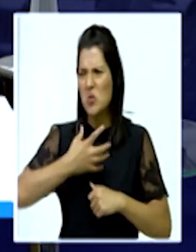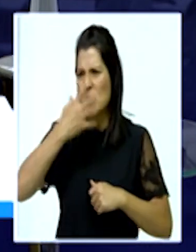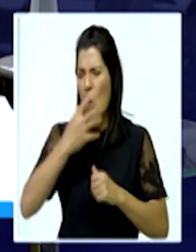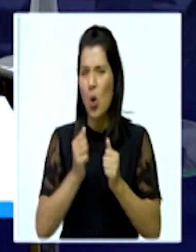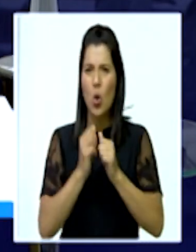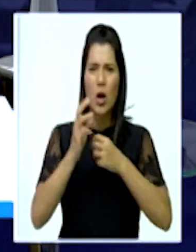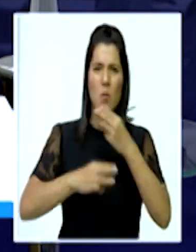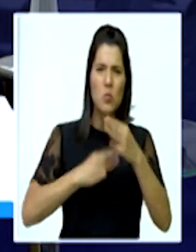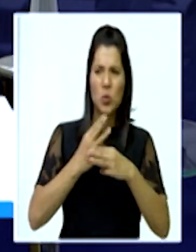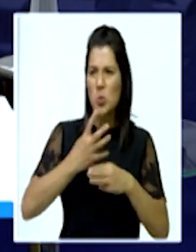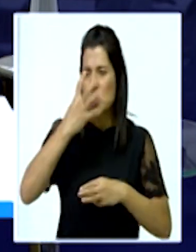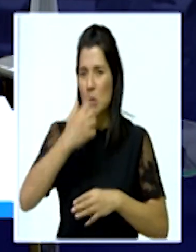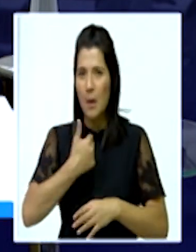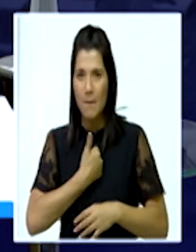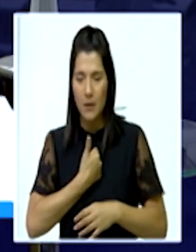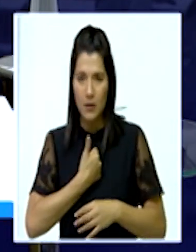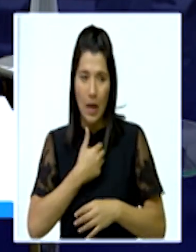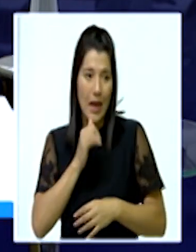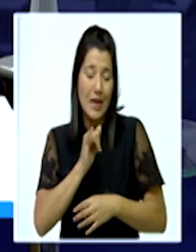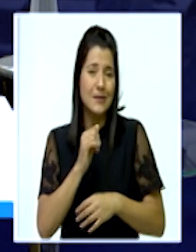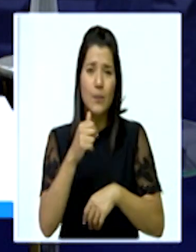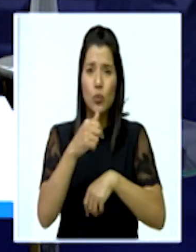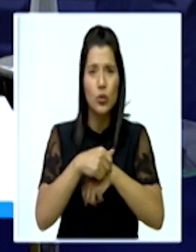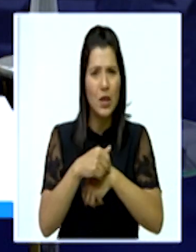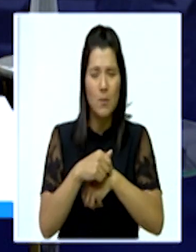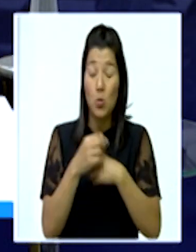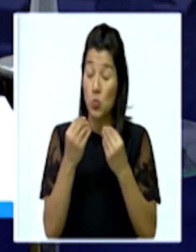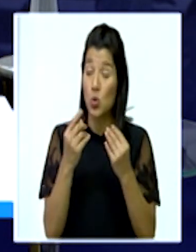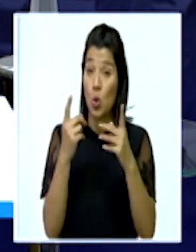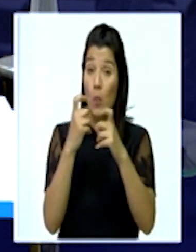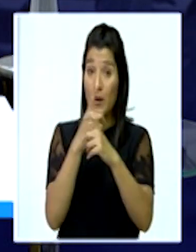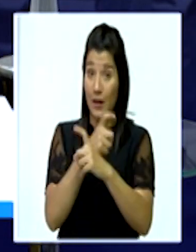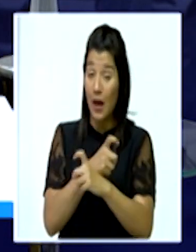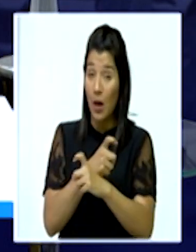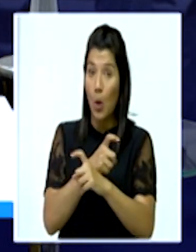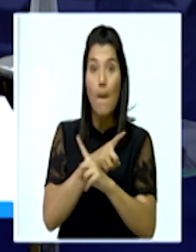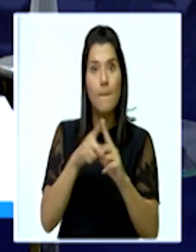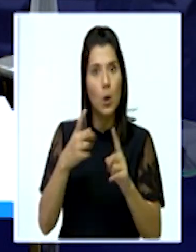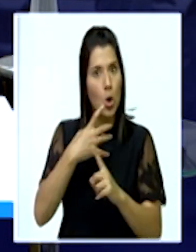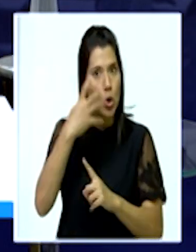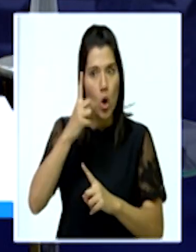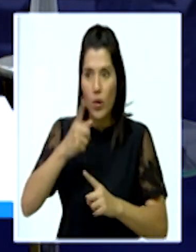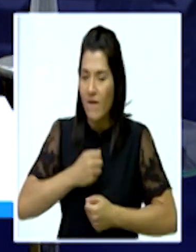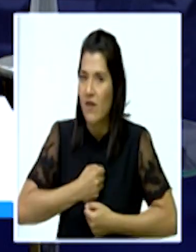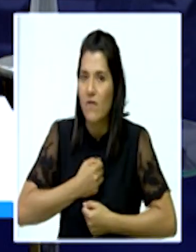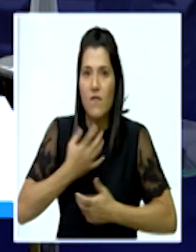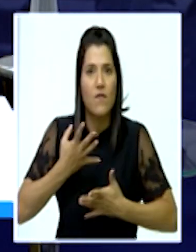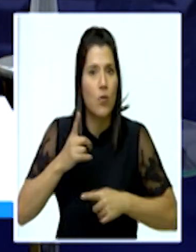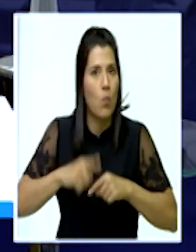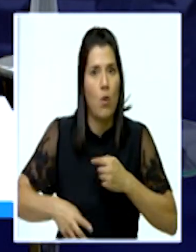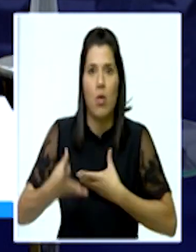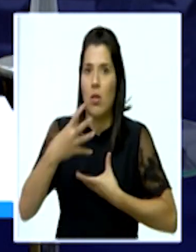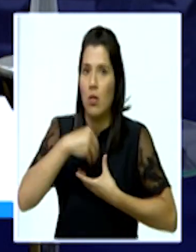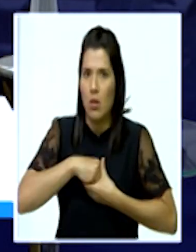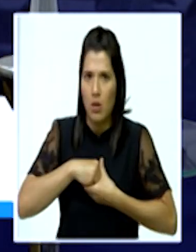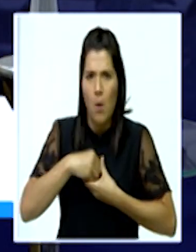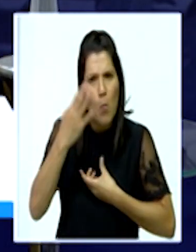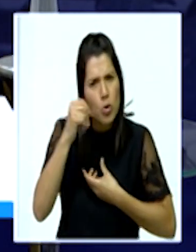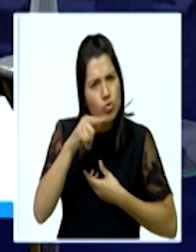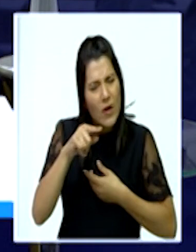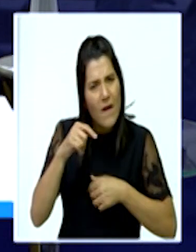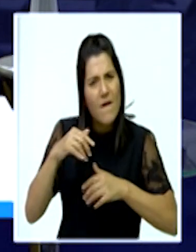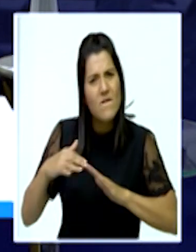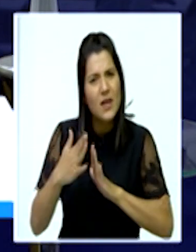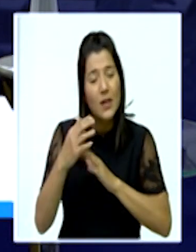enojas con vos misma y es un periodo muy complicado, pero el enojo hay que sacarlo porque te acaba de pasar algo muy difícil.